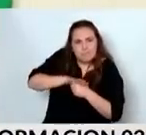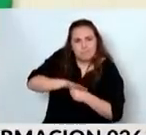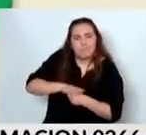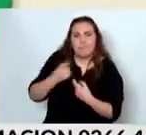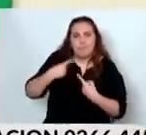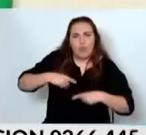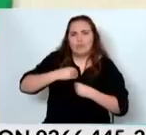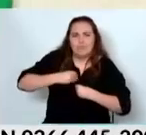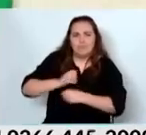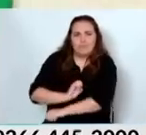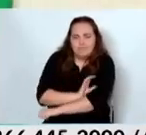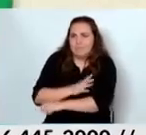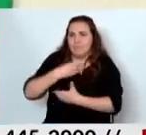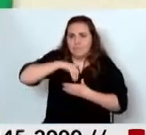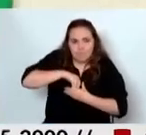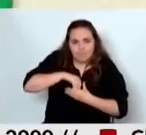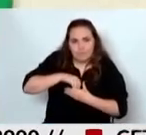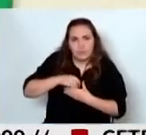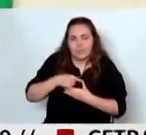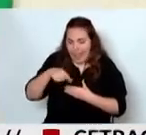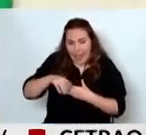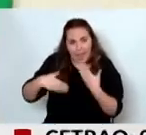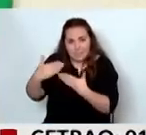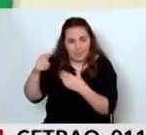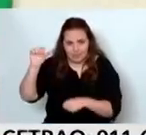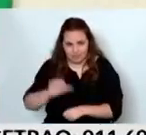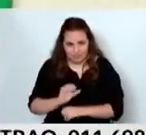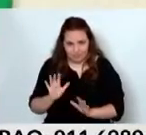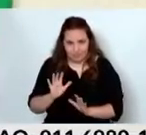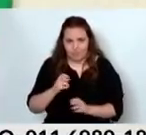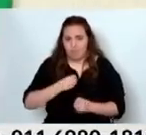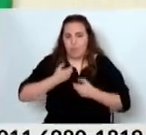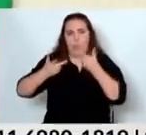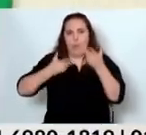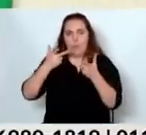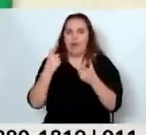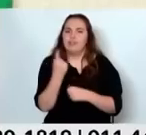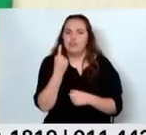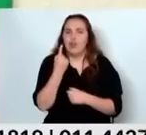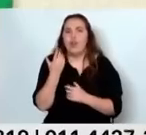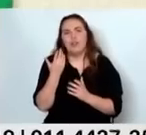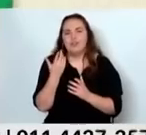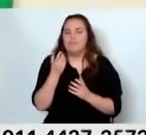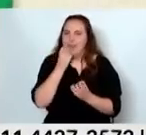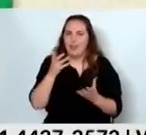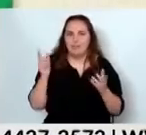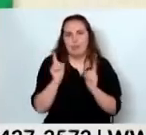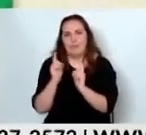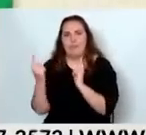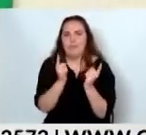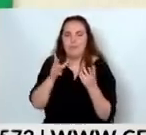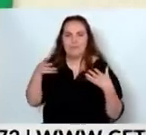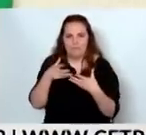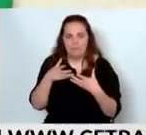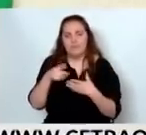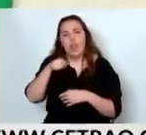pasa sin compartirlo. Por lo menos para dejar de sentirnos solos o solas. Vamos ahora a la segunda parte de la charla